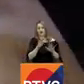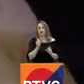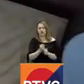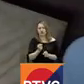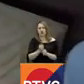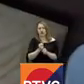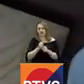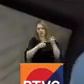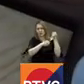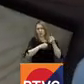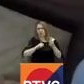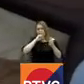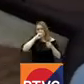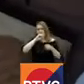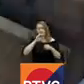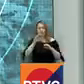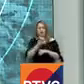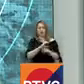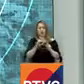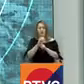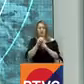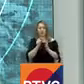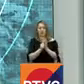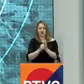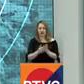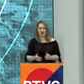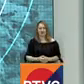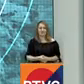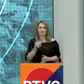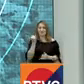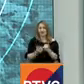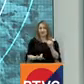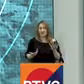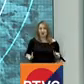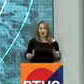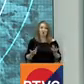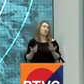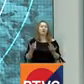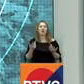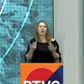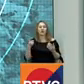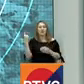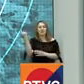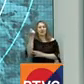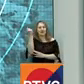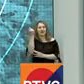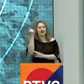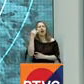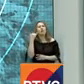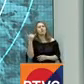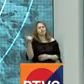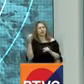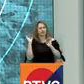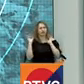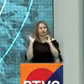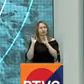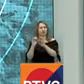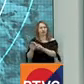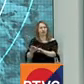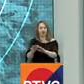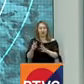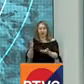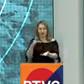patrimonio cultural y cerramos nuestra emisión en el metal y estuvo concurridísimo el regreso